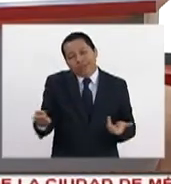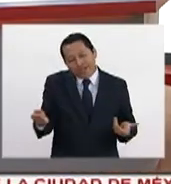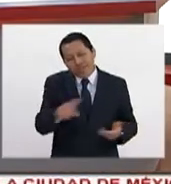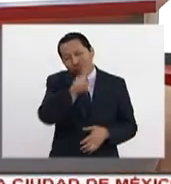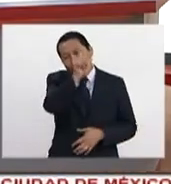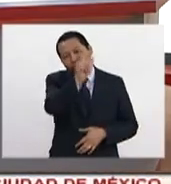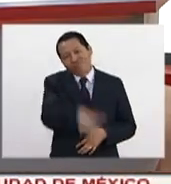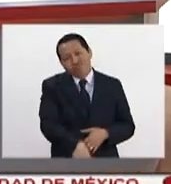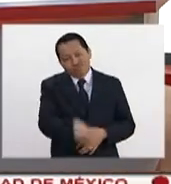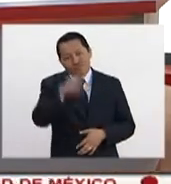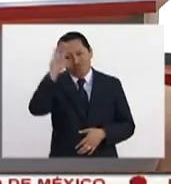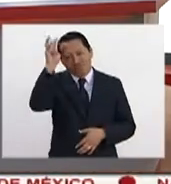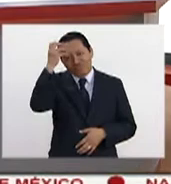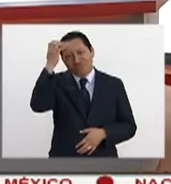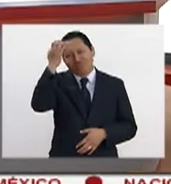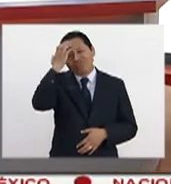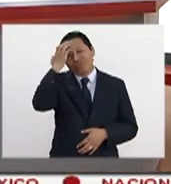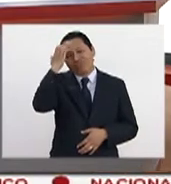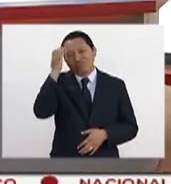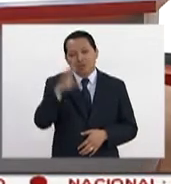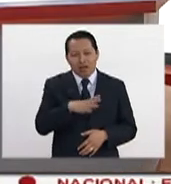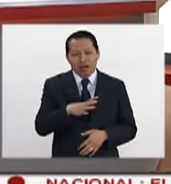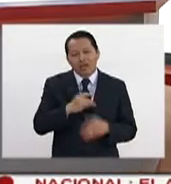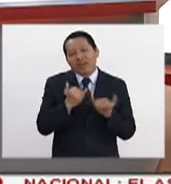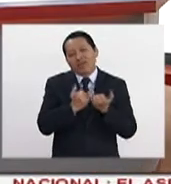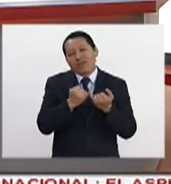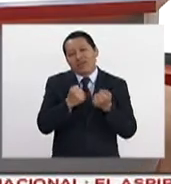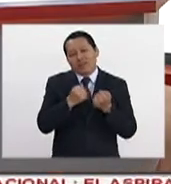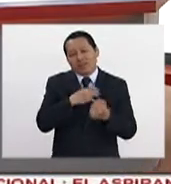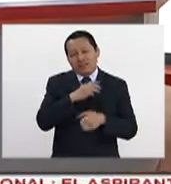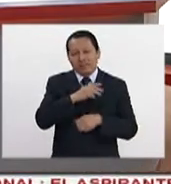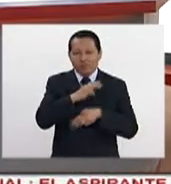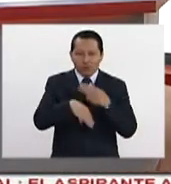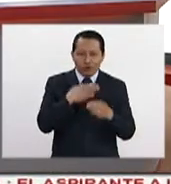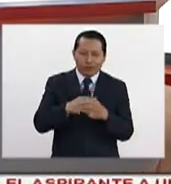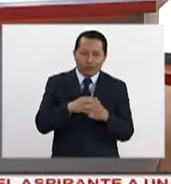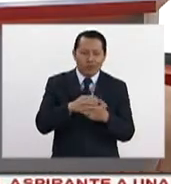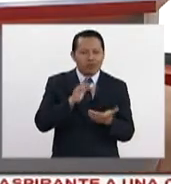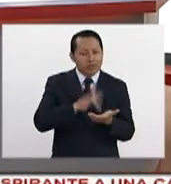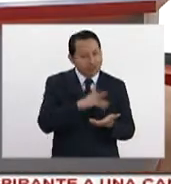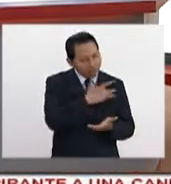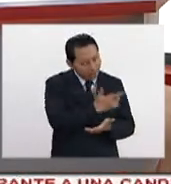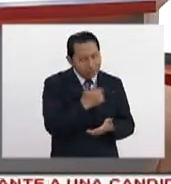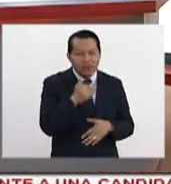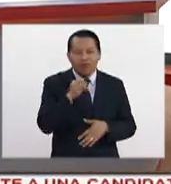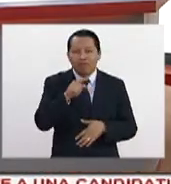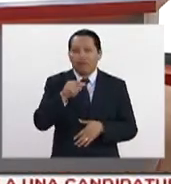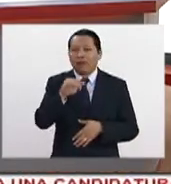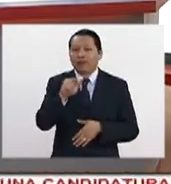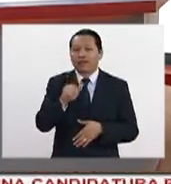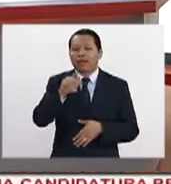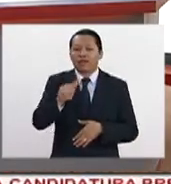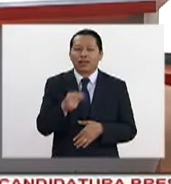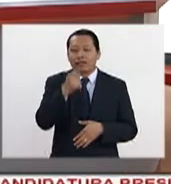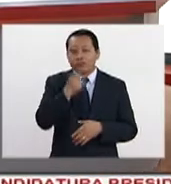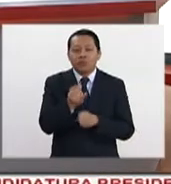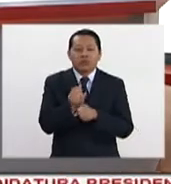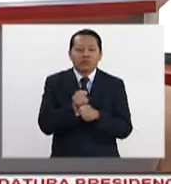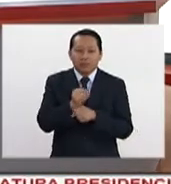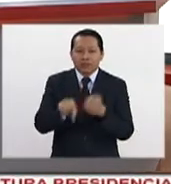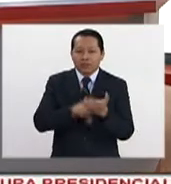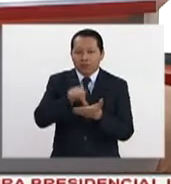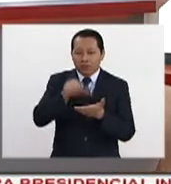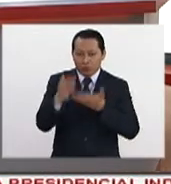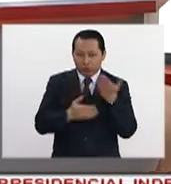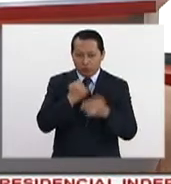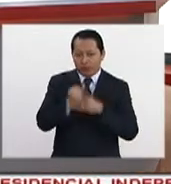Trump? Y las polémicas en todo el mundo. Muchas gracias, sí, a Gabriel Calzada, como decíamos, exacto, investigador del Centro de